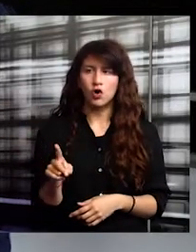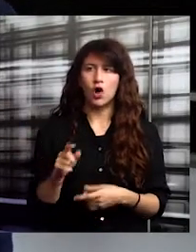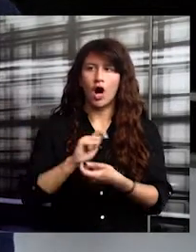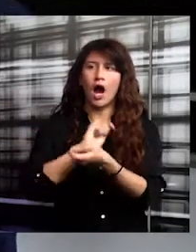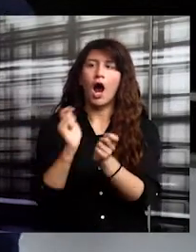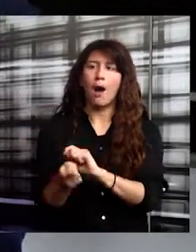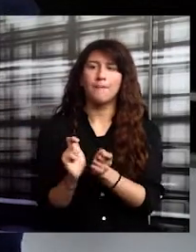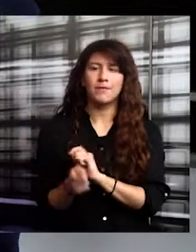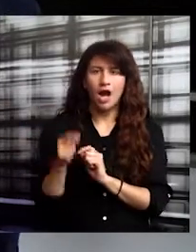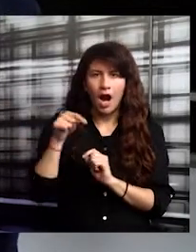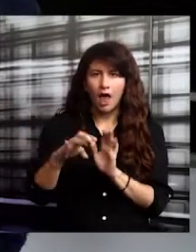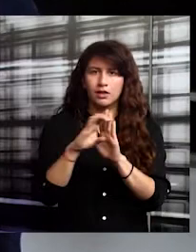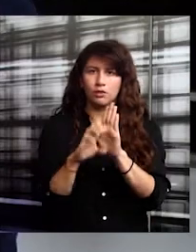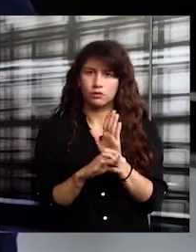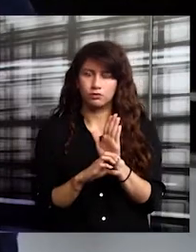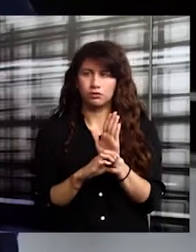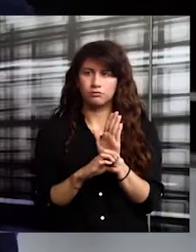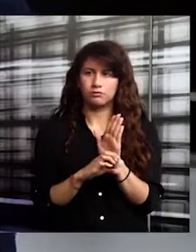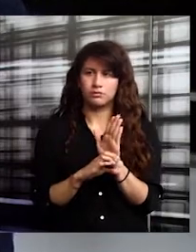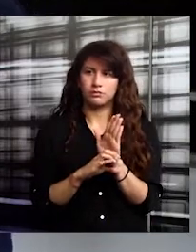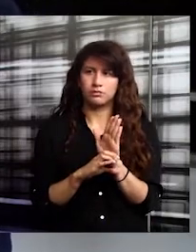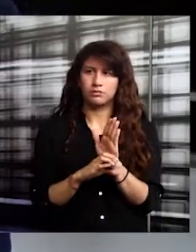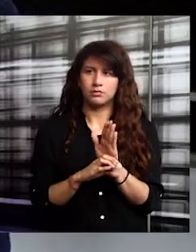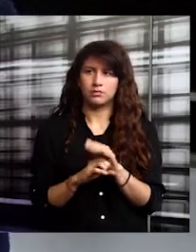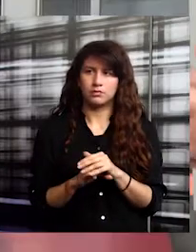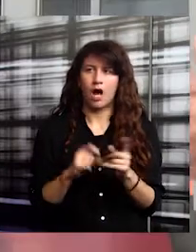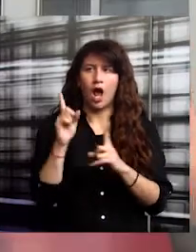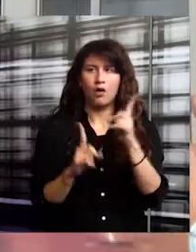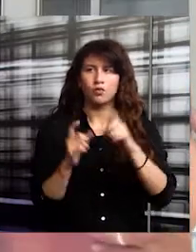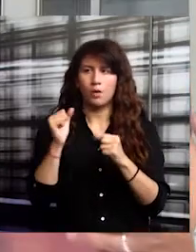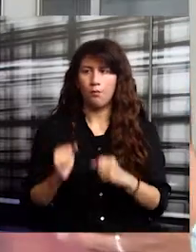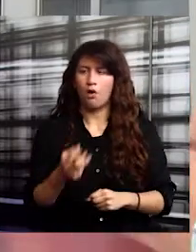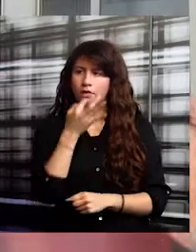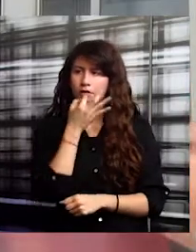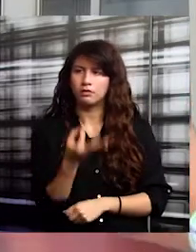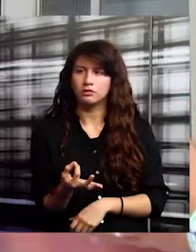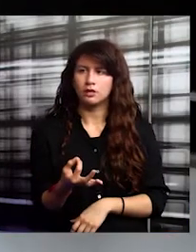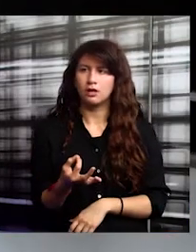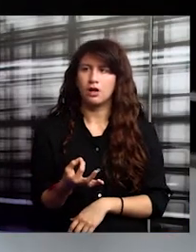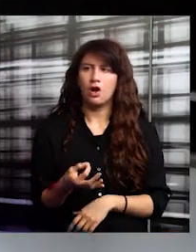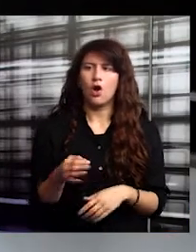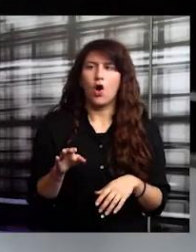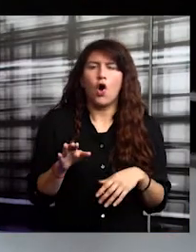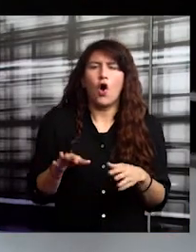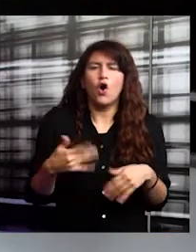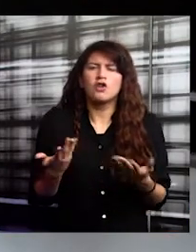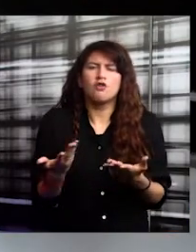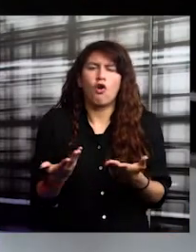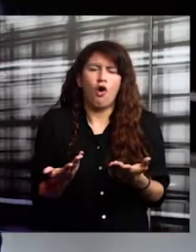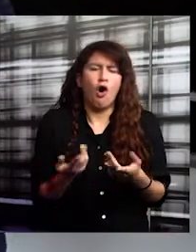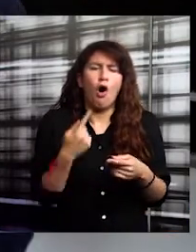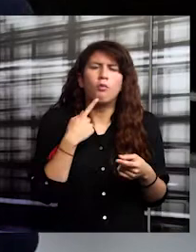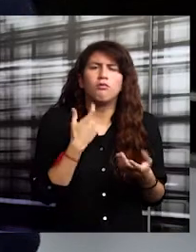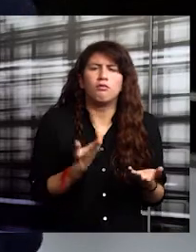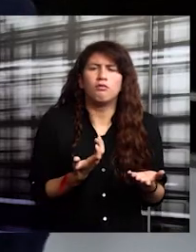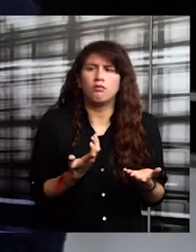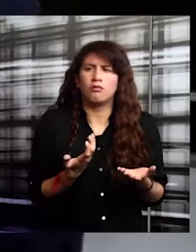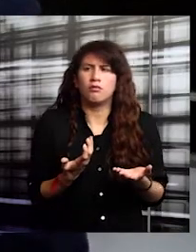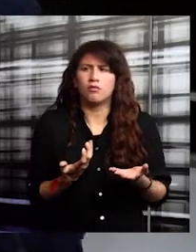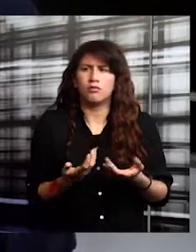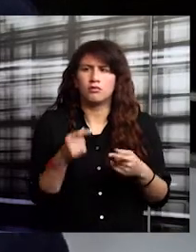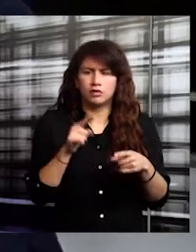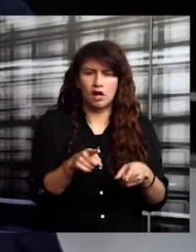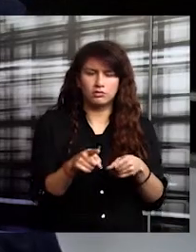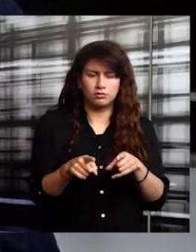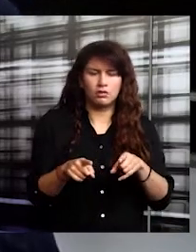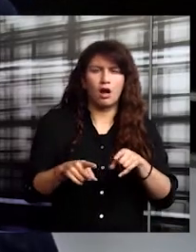Y aunque algunos puedan decir, oye, pero ¿cómo? Es que las manifestaciones han sido transversales y en las manifestaciones hay gente